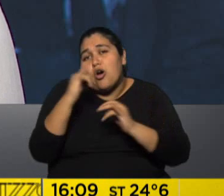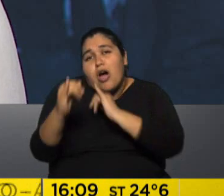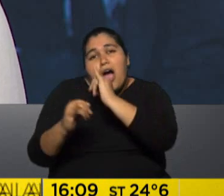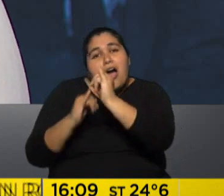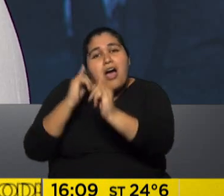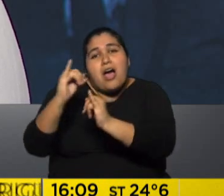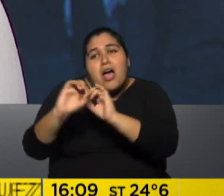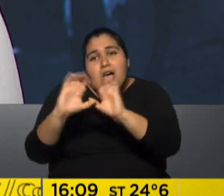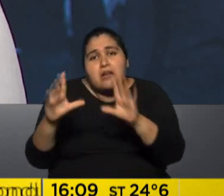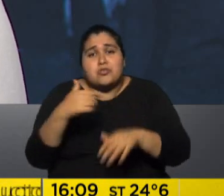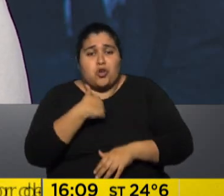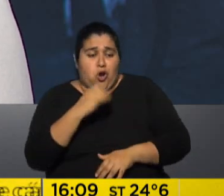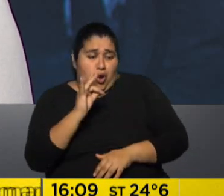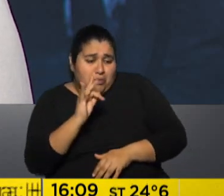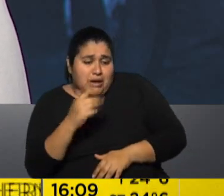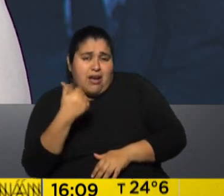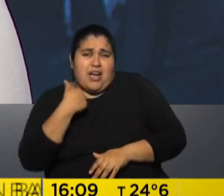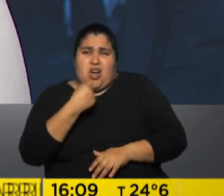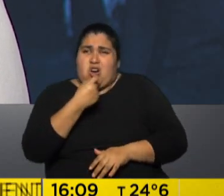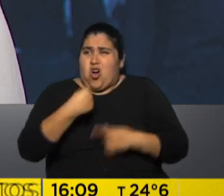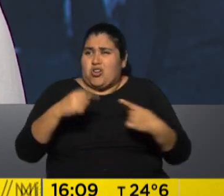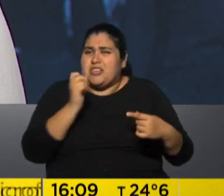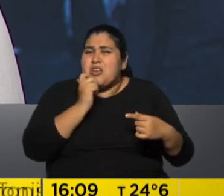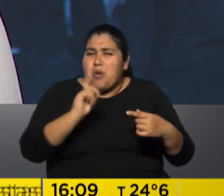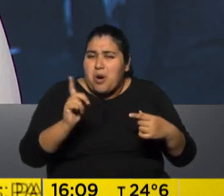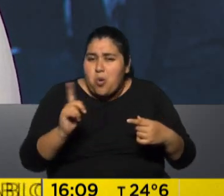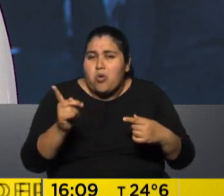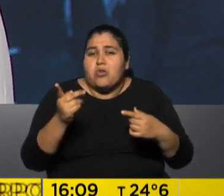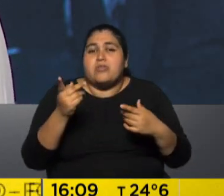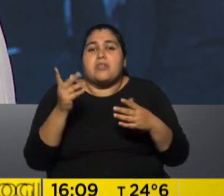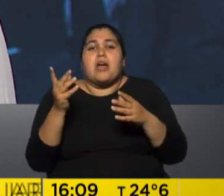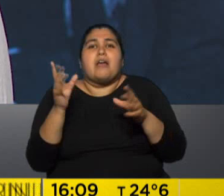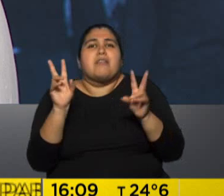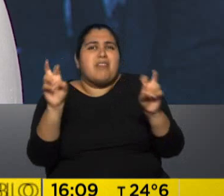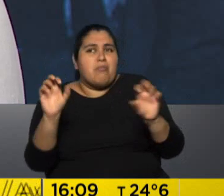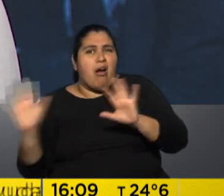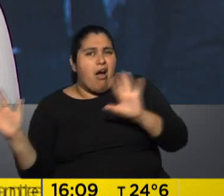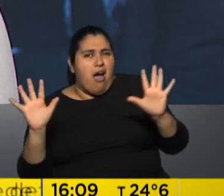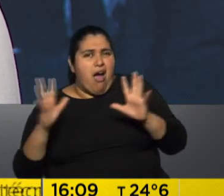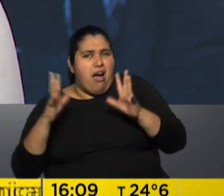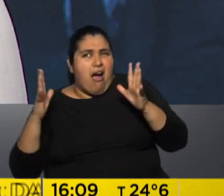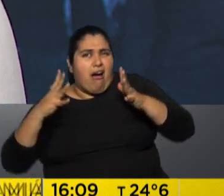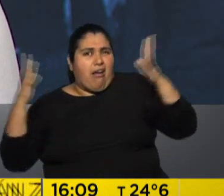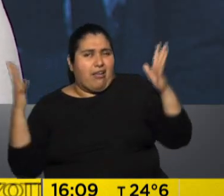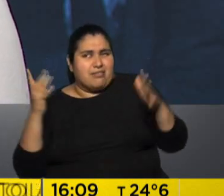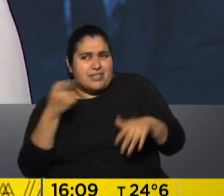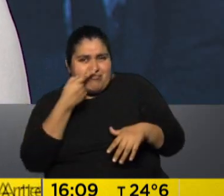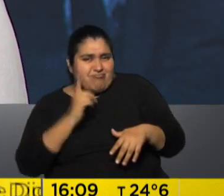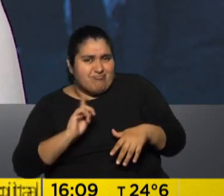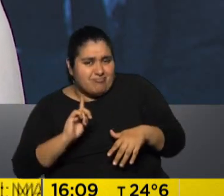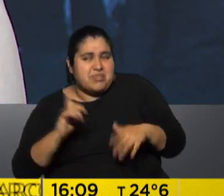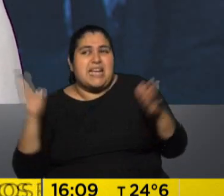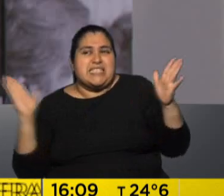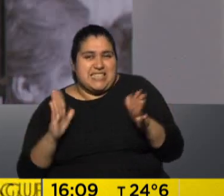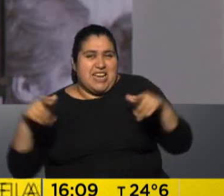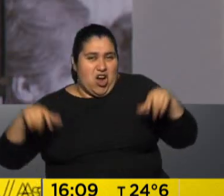Está complicado y a mí la verdad es que no me gusta mucho, no me llama la atención atajar en un arco grande, si yo en el chiquito estoy bien. Sí. Me dice, vení a probar,